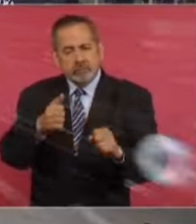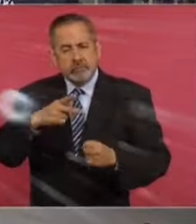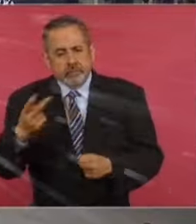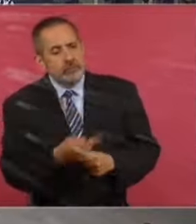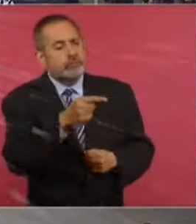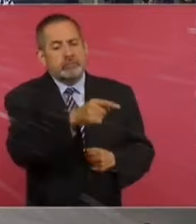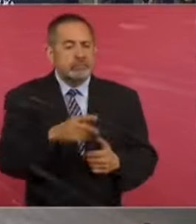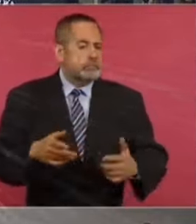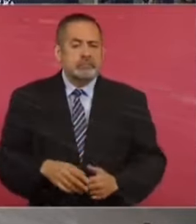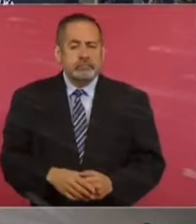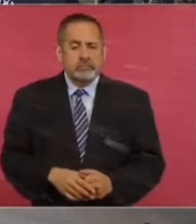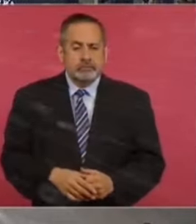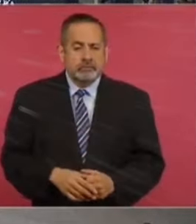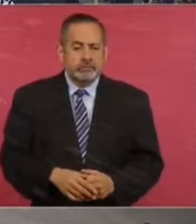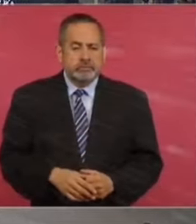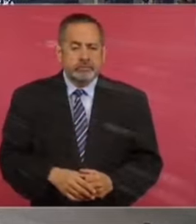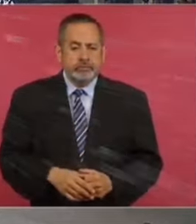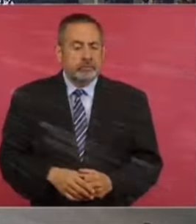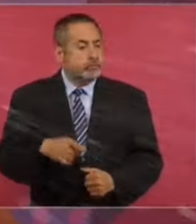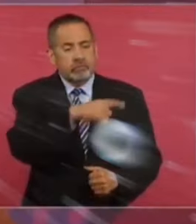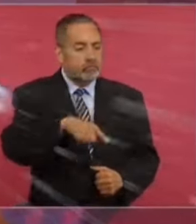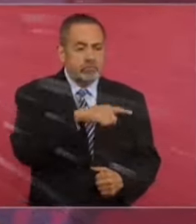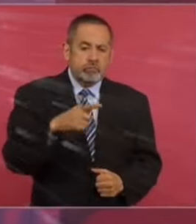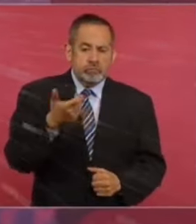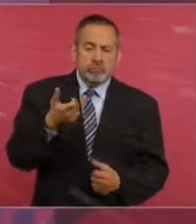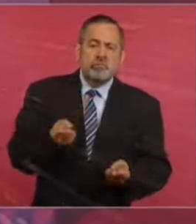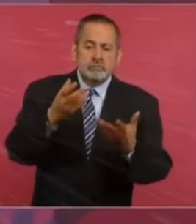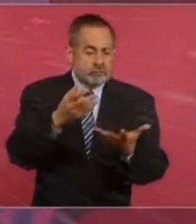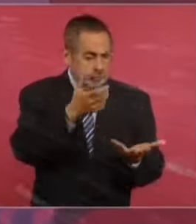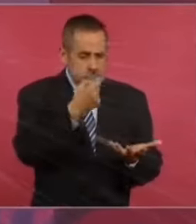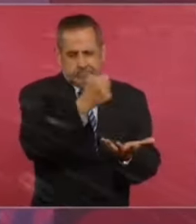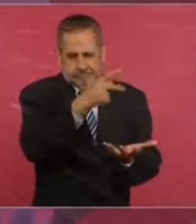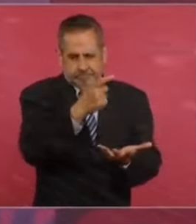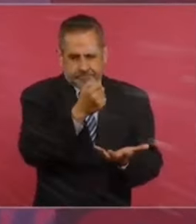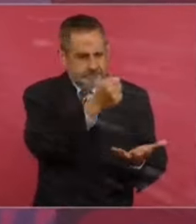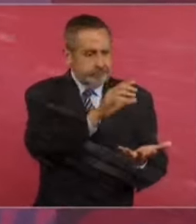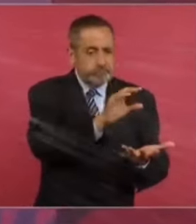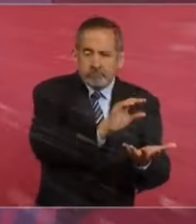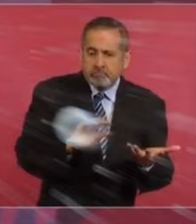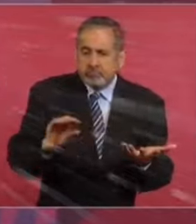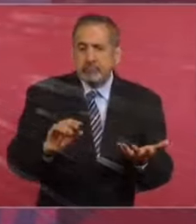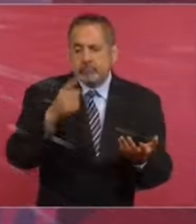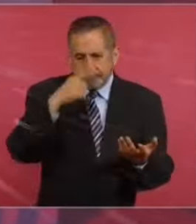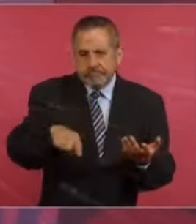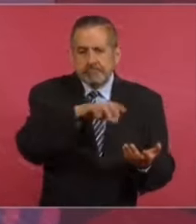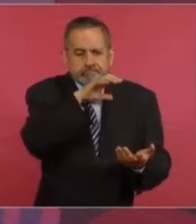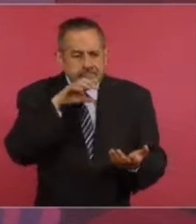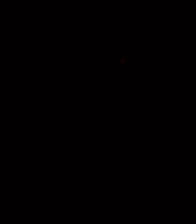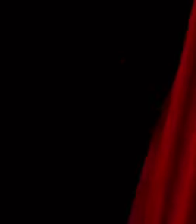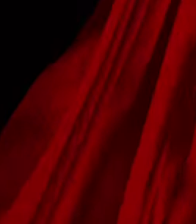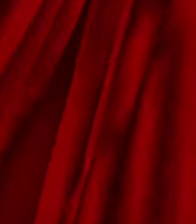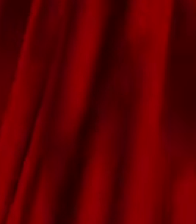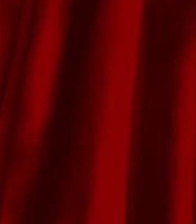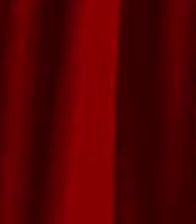pregúntenle cuánto destinan a pagar chayotes.